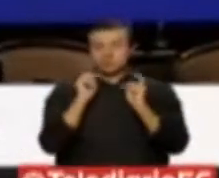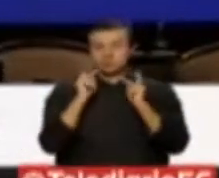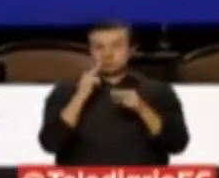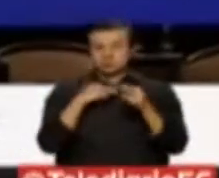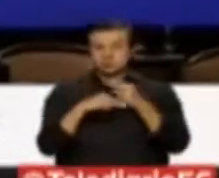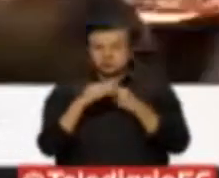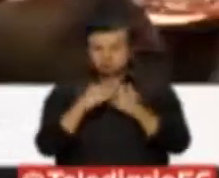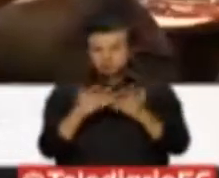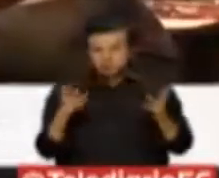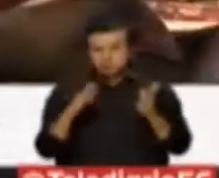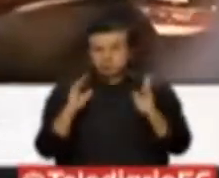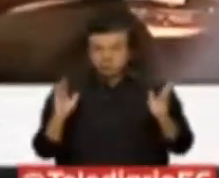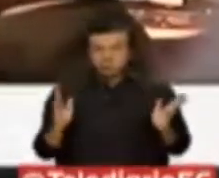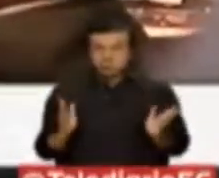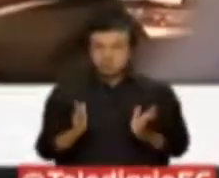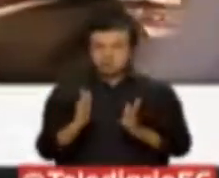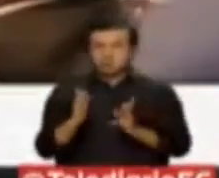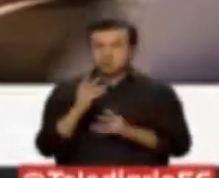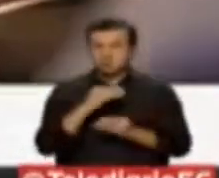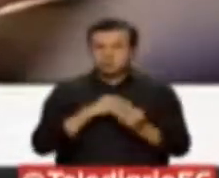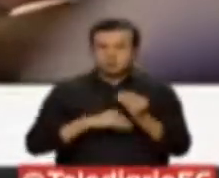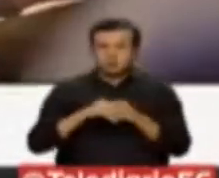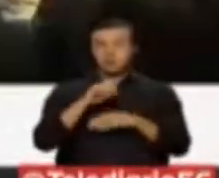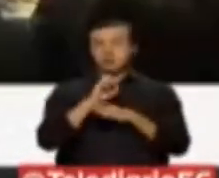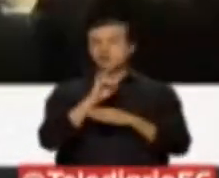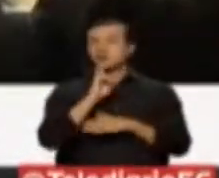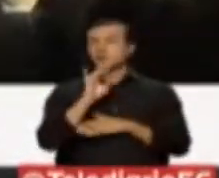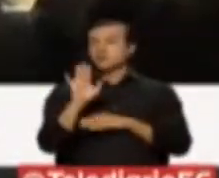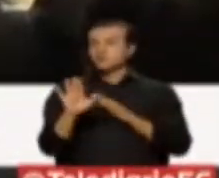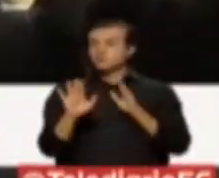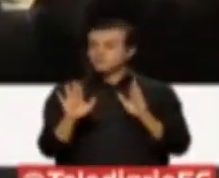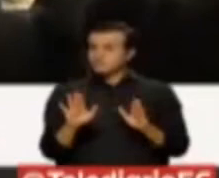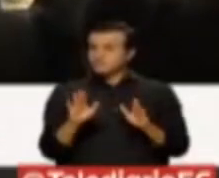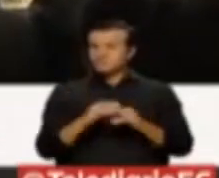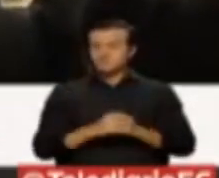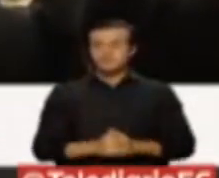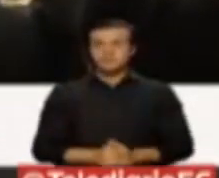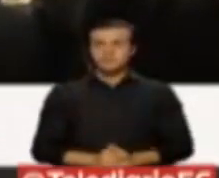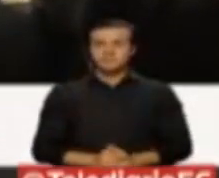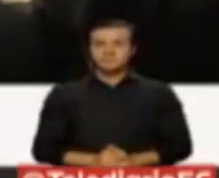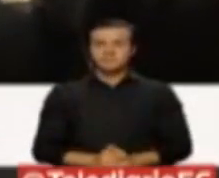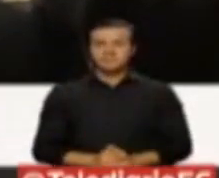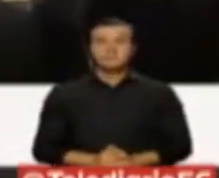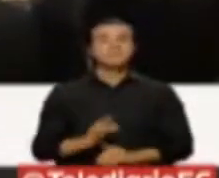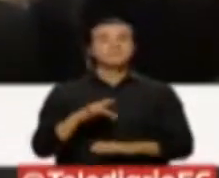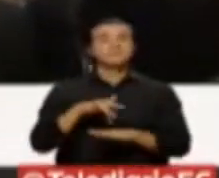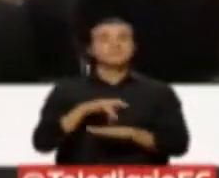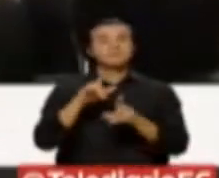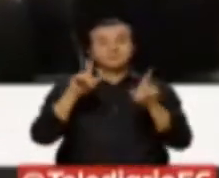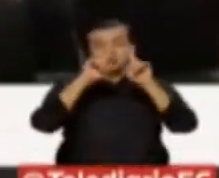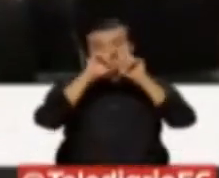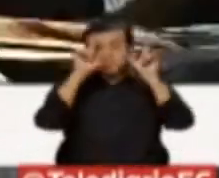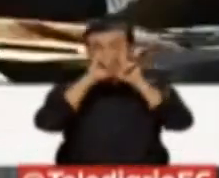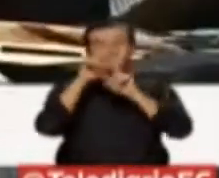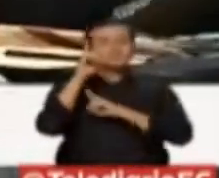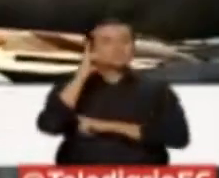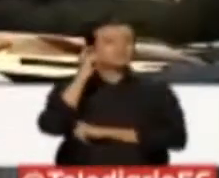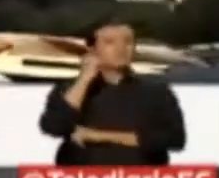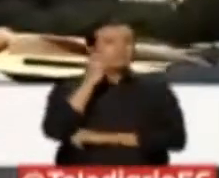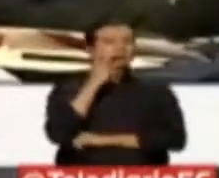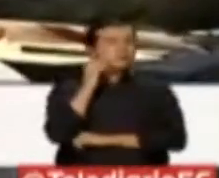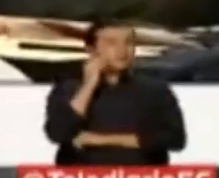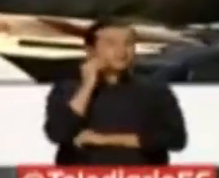negocios y fomentar el comercio y la inversión entre cuadro y los eeuu y la cita a los empresarios compartieron experiencias